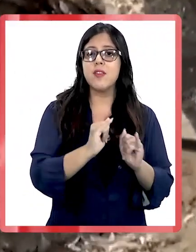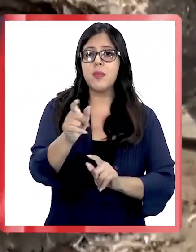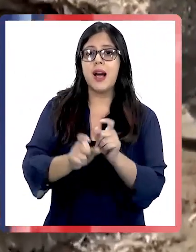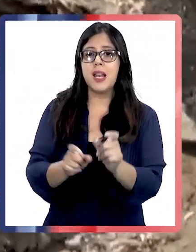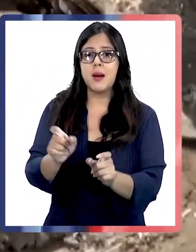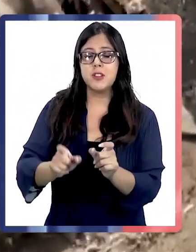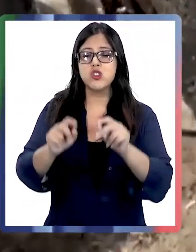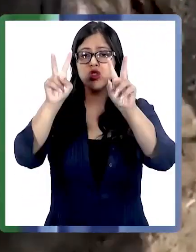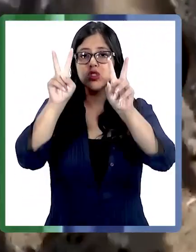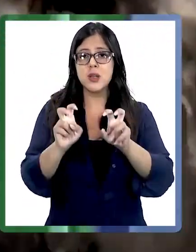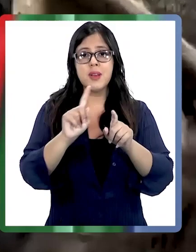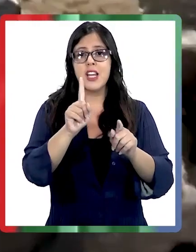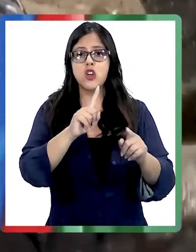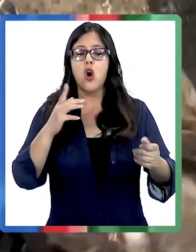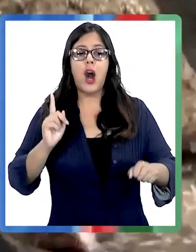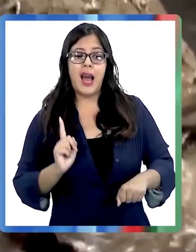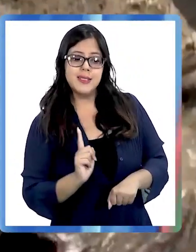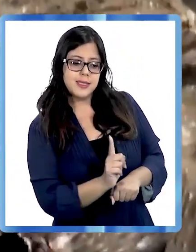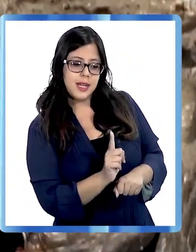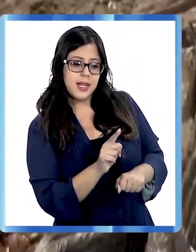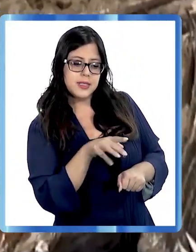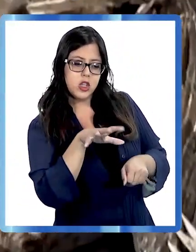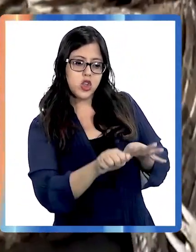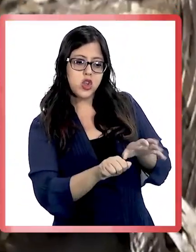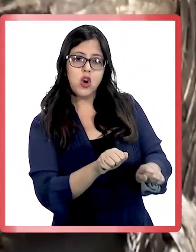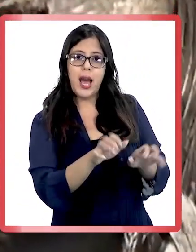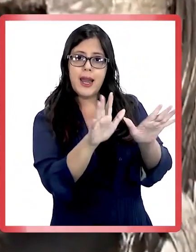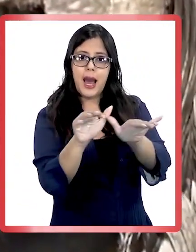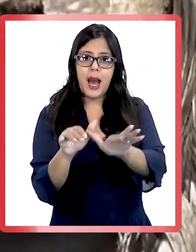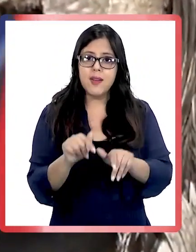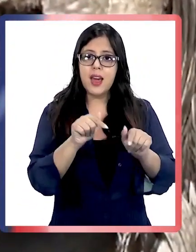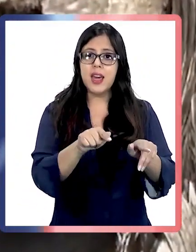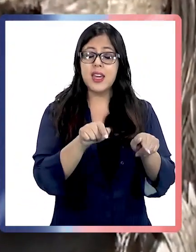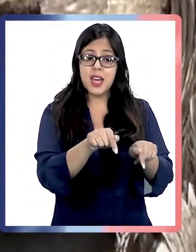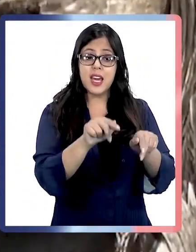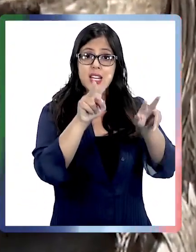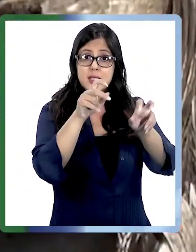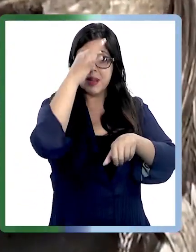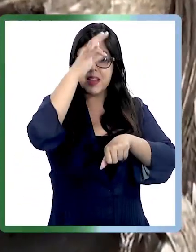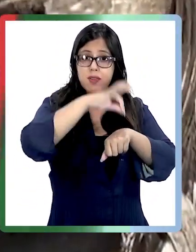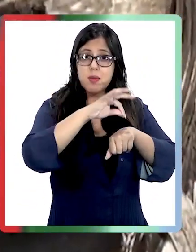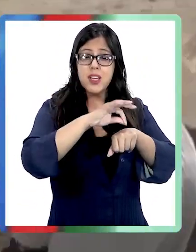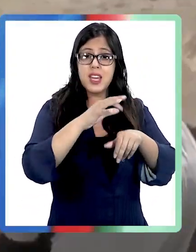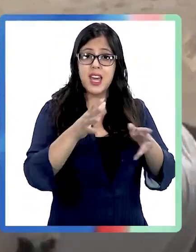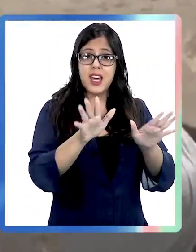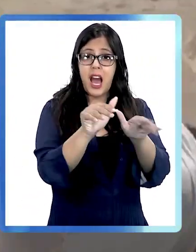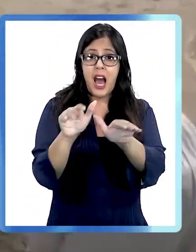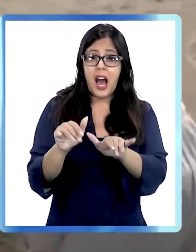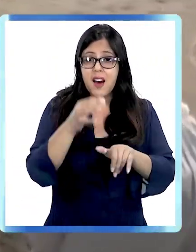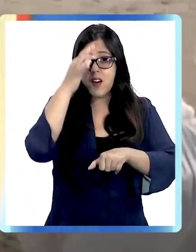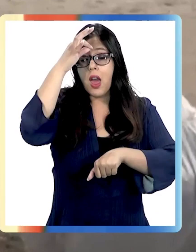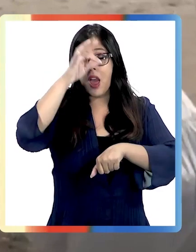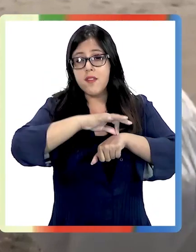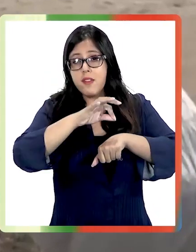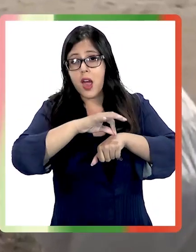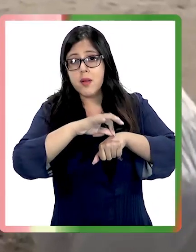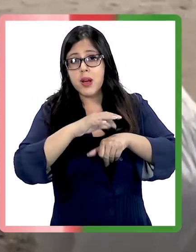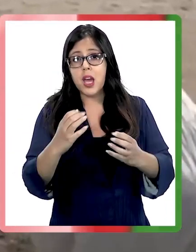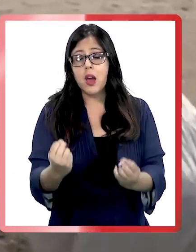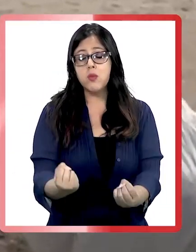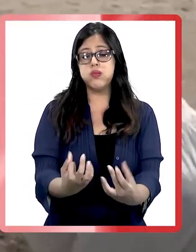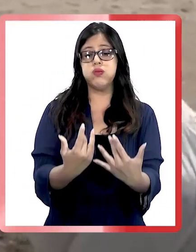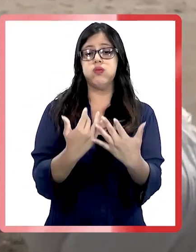de dar mensaje a la población en el sentido de no acercarse a las aves, y explicarle que la forma de transmisión de esta enfermedad es de las aves